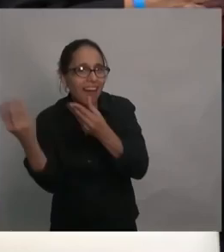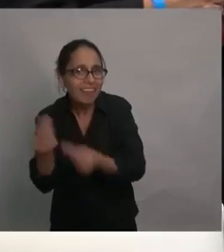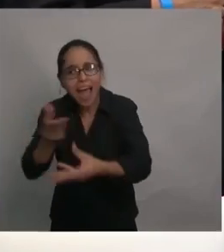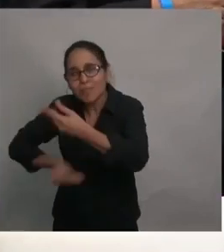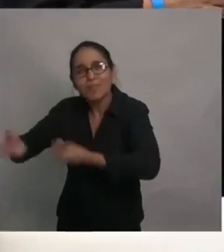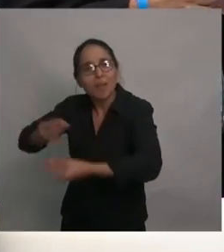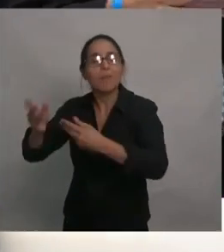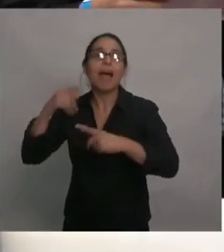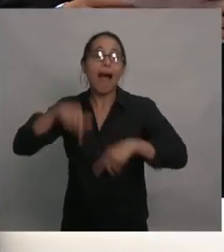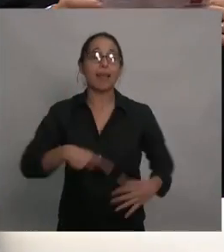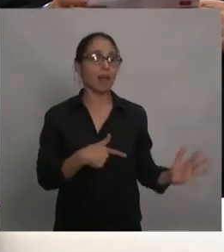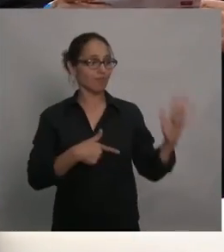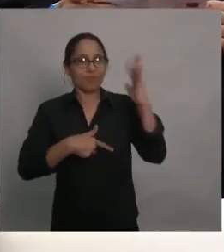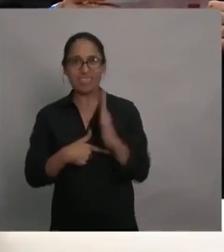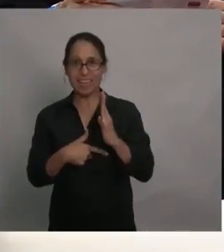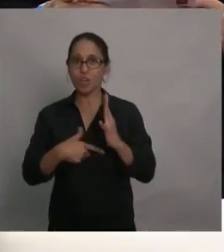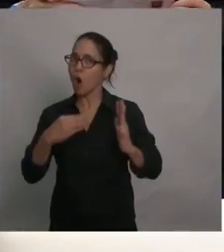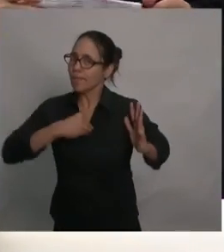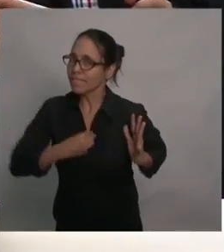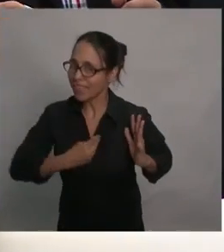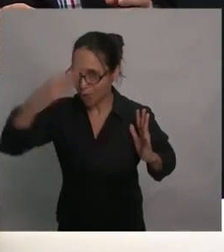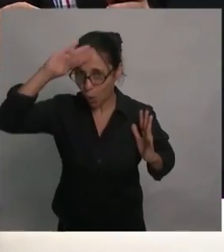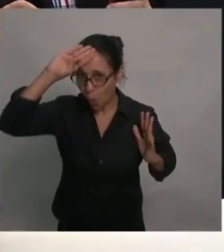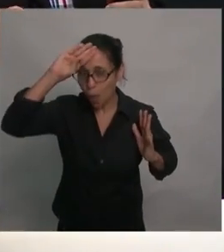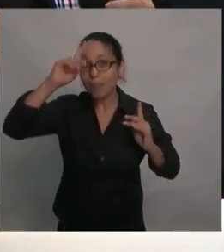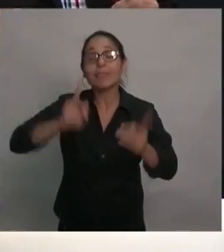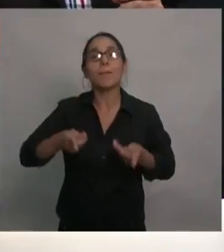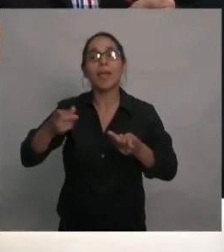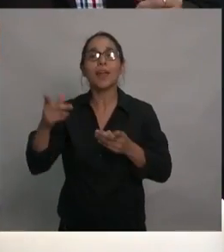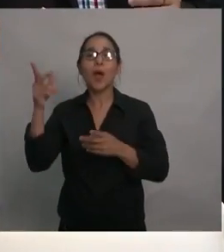tanto los héroes como las compañeras me han encargado